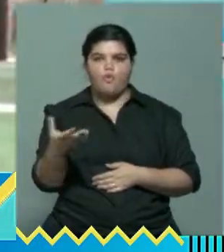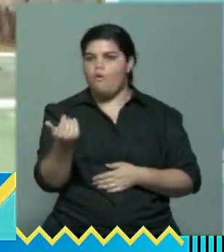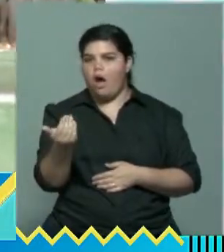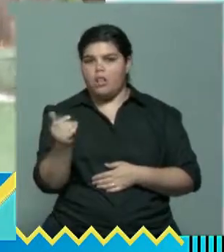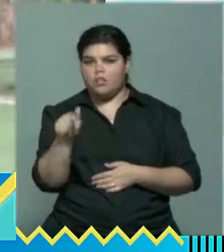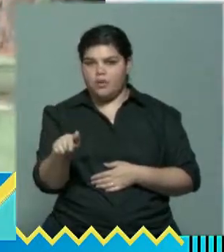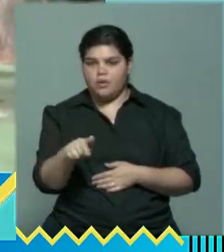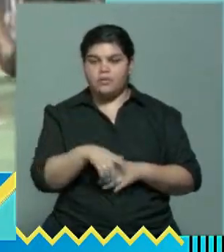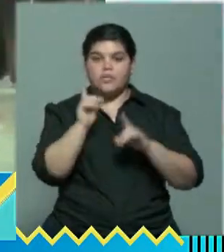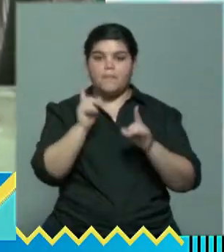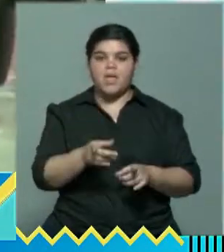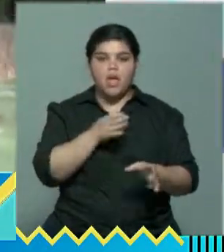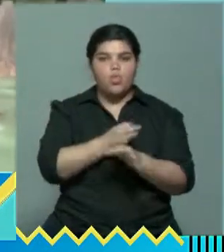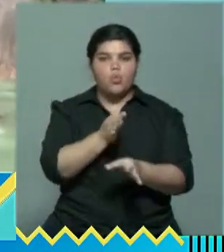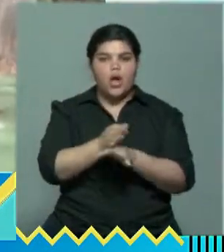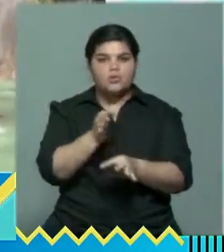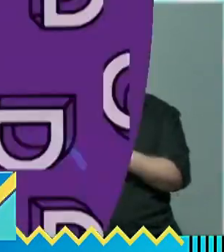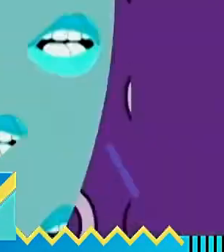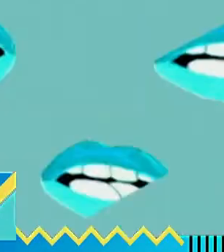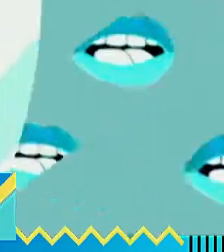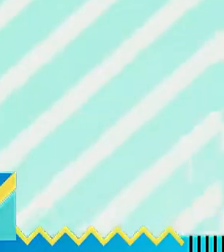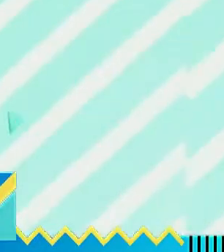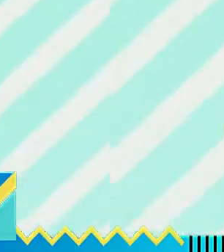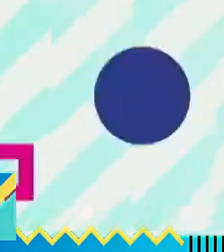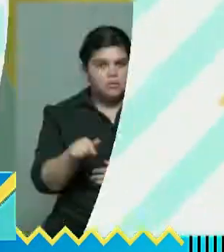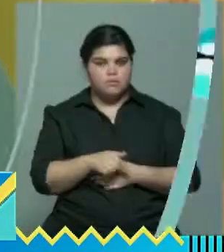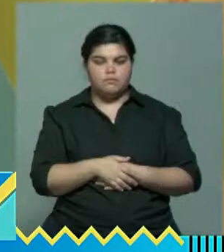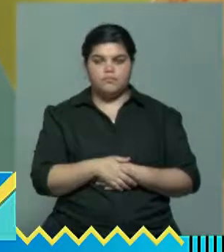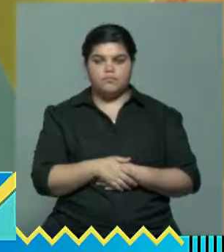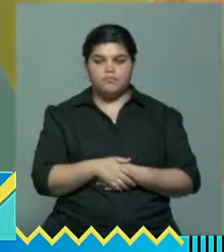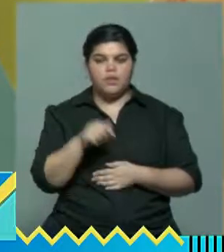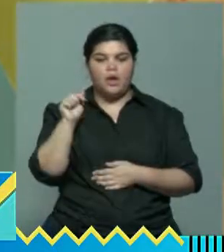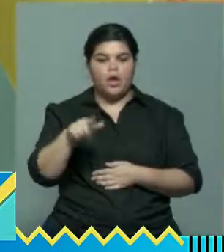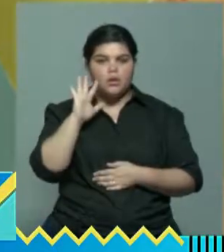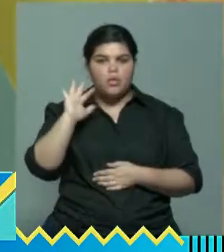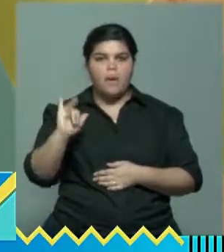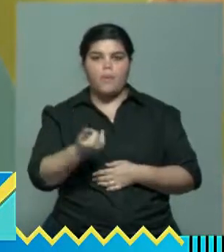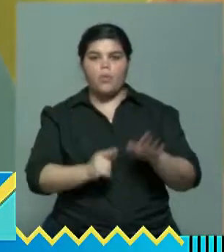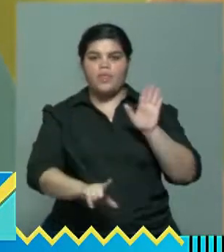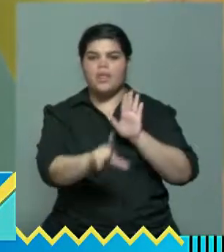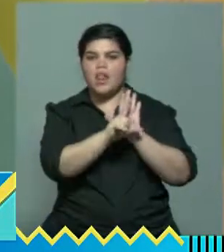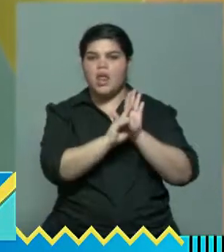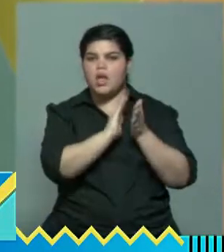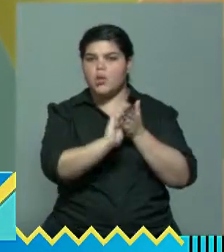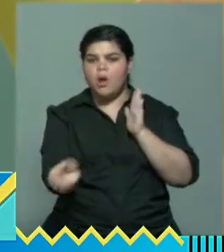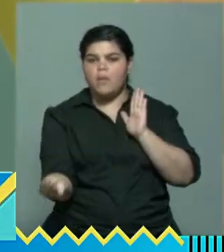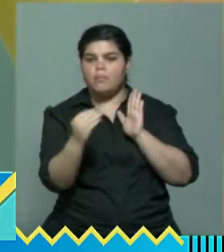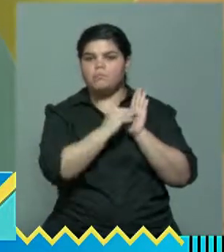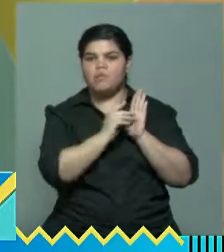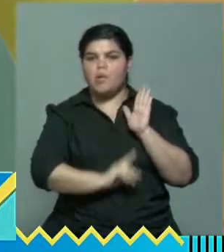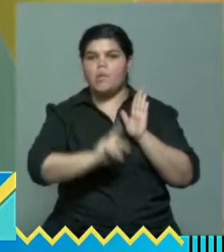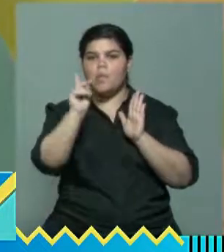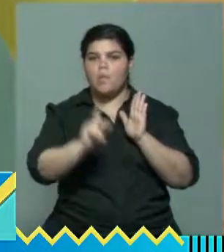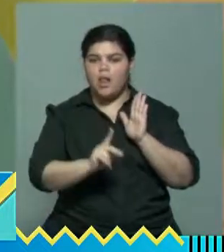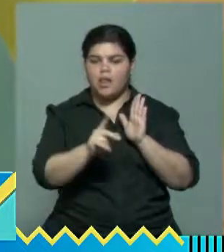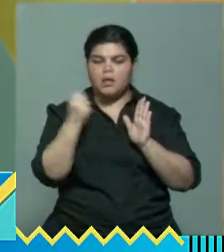la falta de educación. Entonces, ¿qué encontramos en esta nueva ley? Fundamentalmente el tema de la